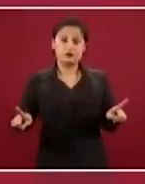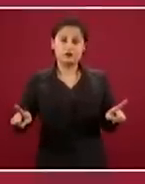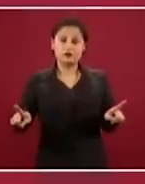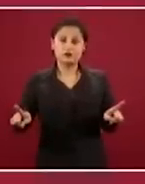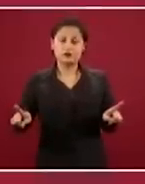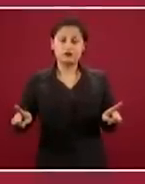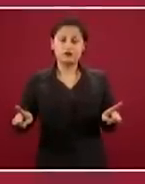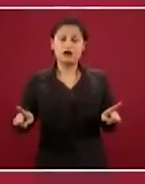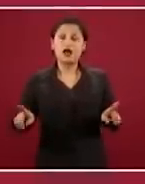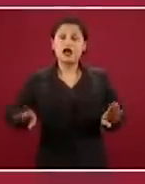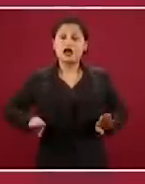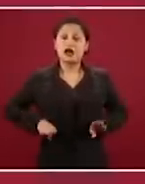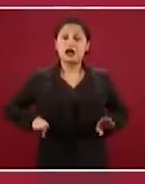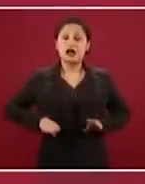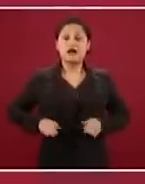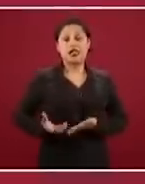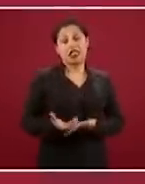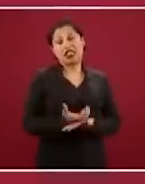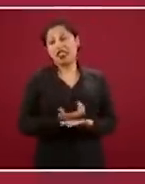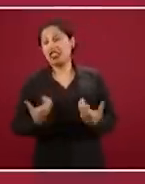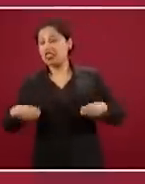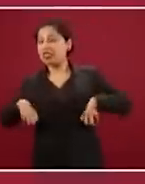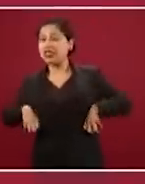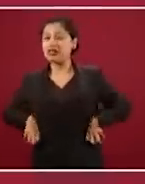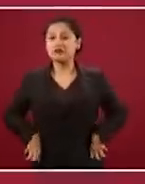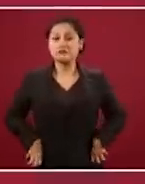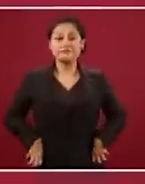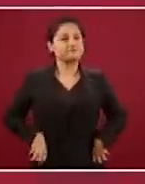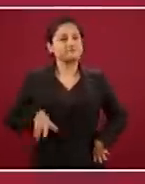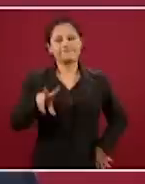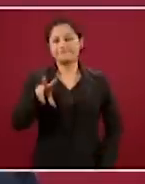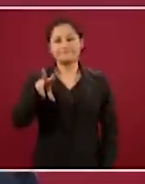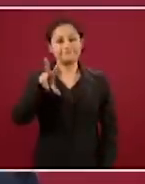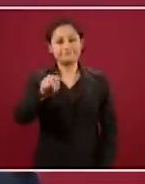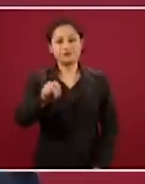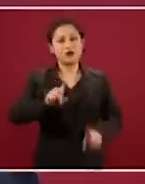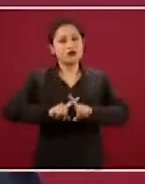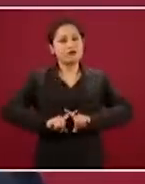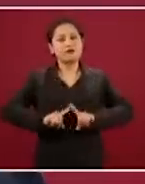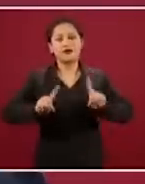querer ocupar un cargo, el tener